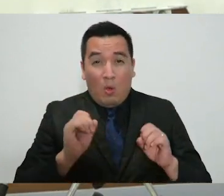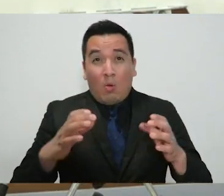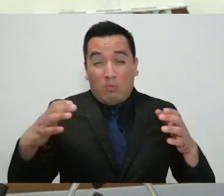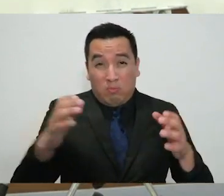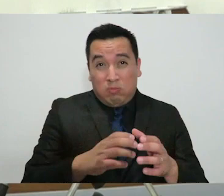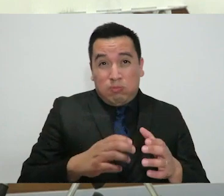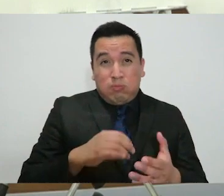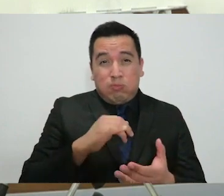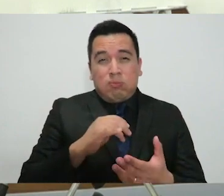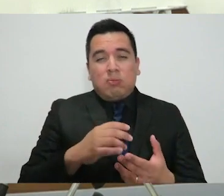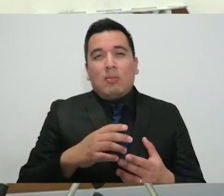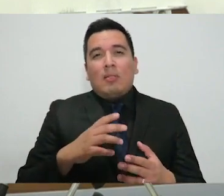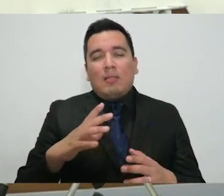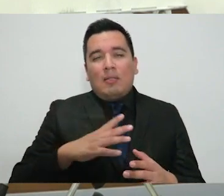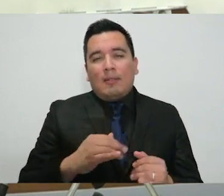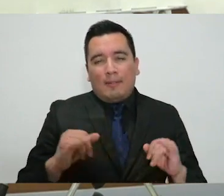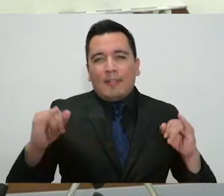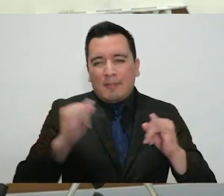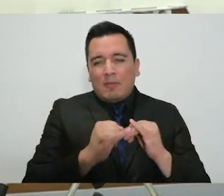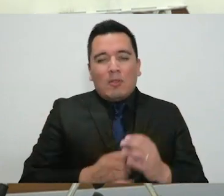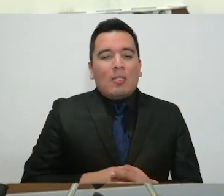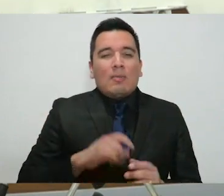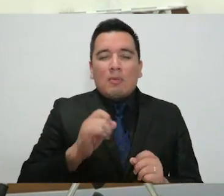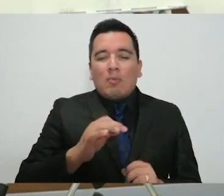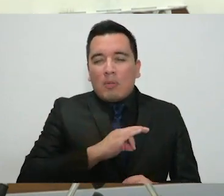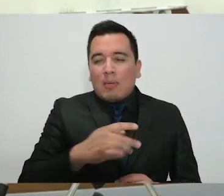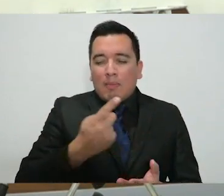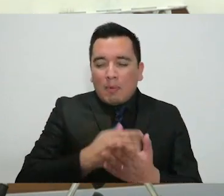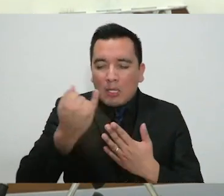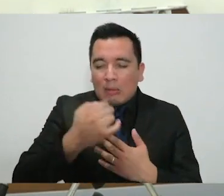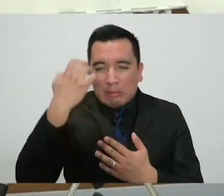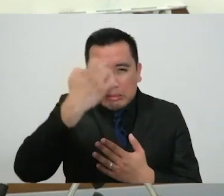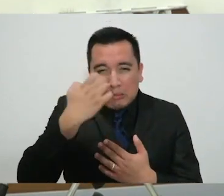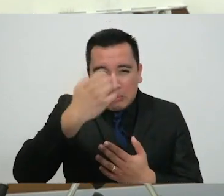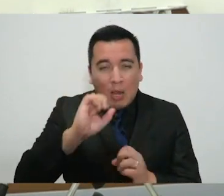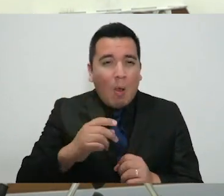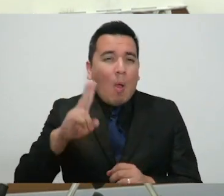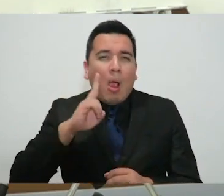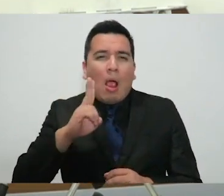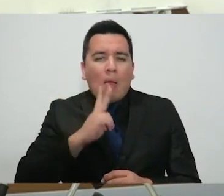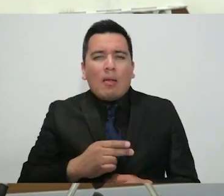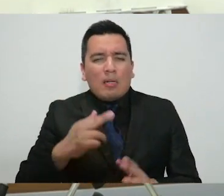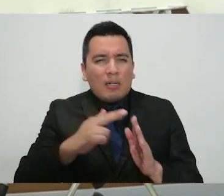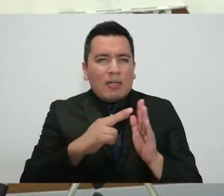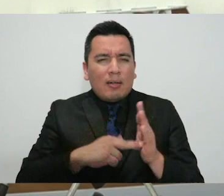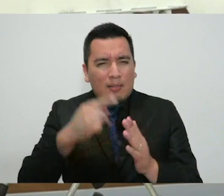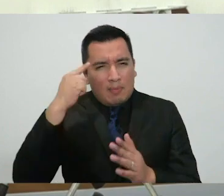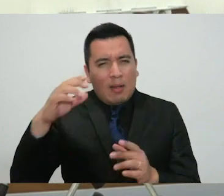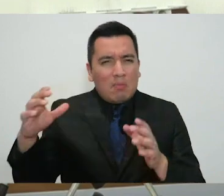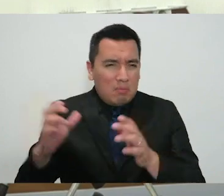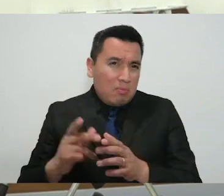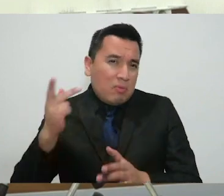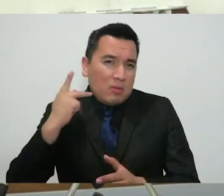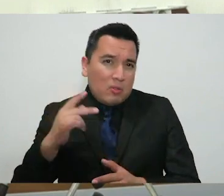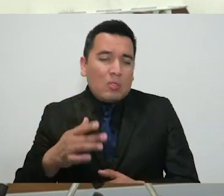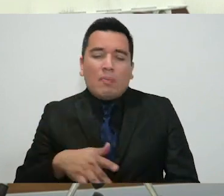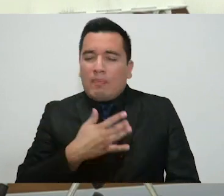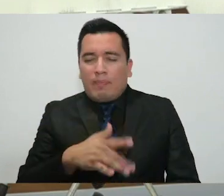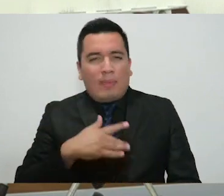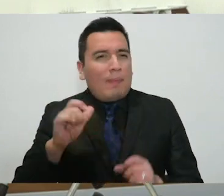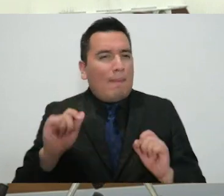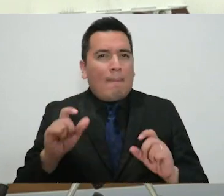elementos para realizar los análisis, para establecer las bases, y que los partidos tengan la sensibilidad también para